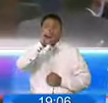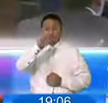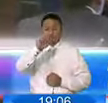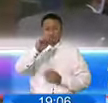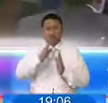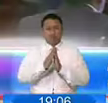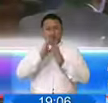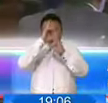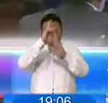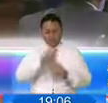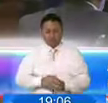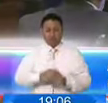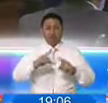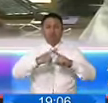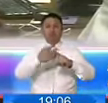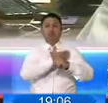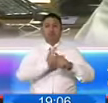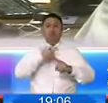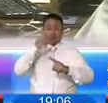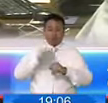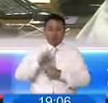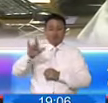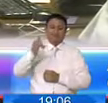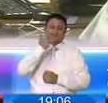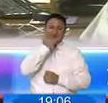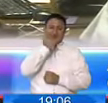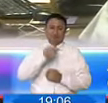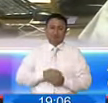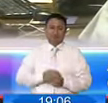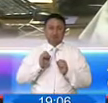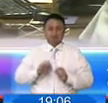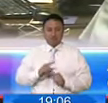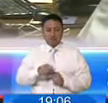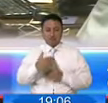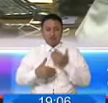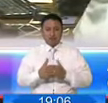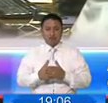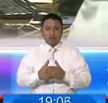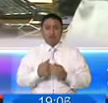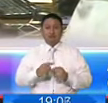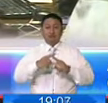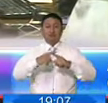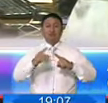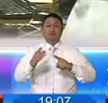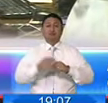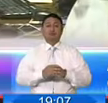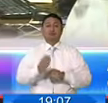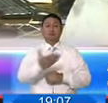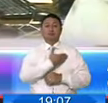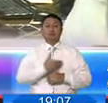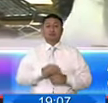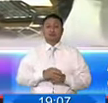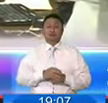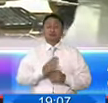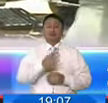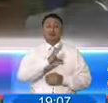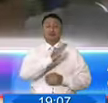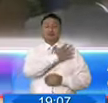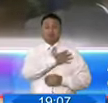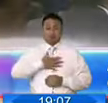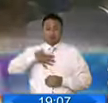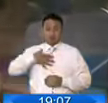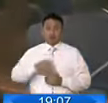se reconozca que el ex presidente correa se equivocó también hubo tiempo para recriminar a la ex presidenta de la asamblea gabriela rivadeneira